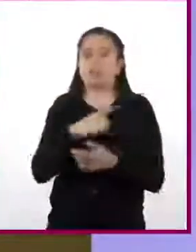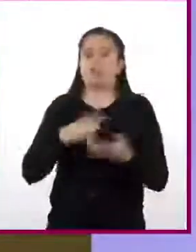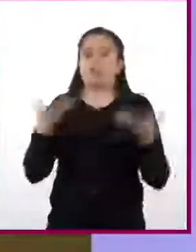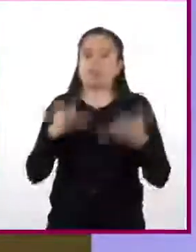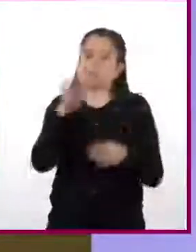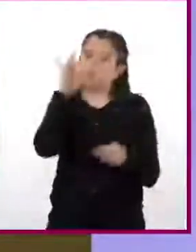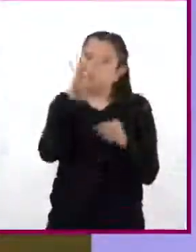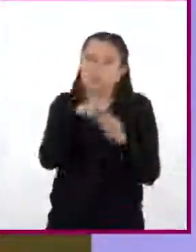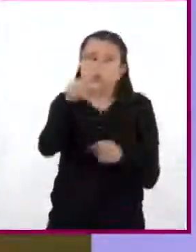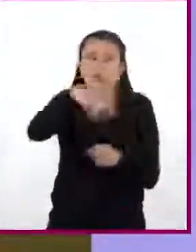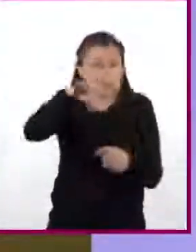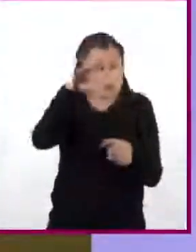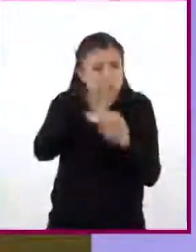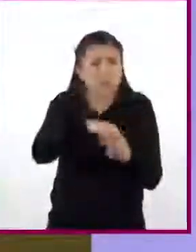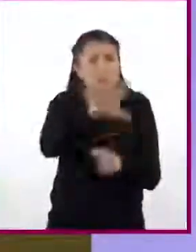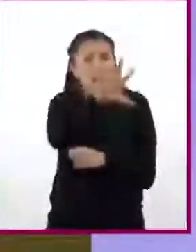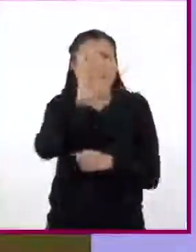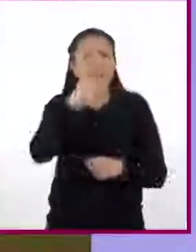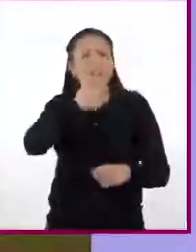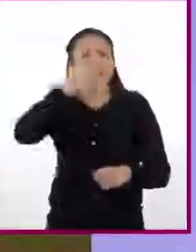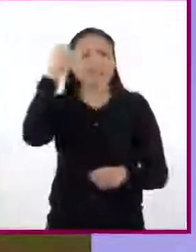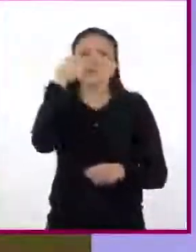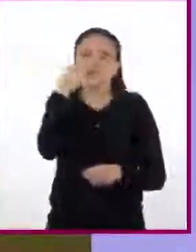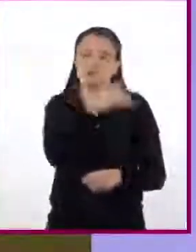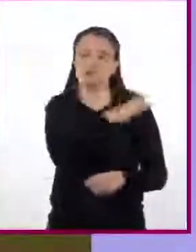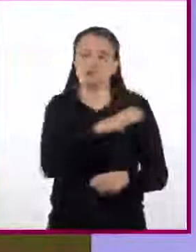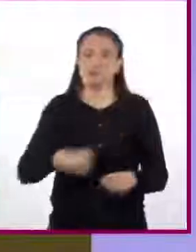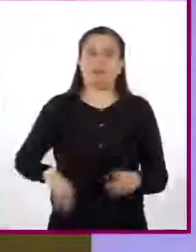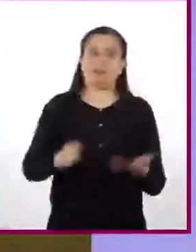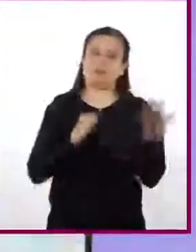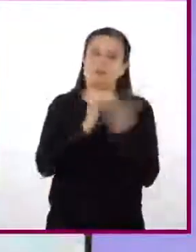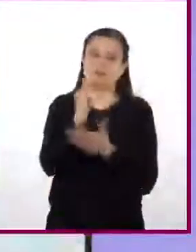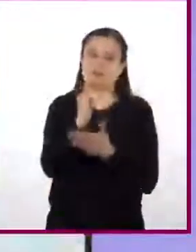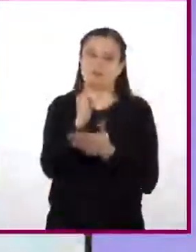al voto y elegir así a nuestros representantes.